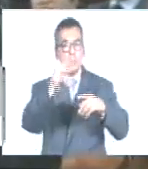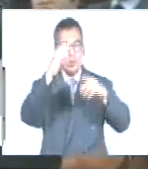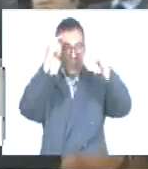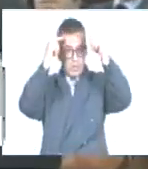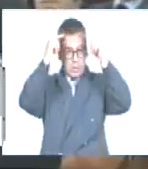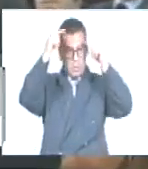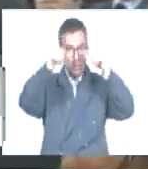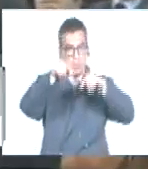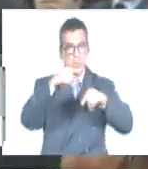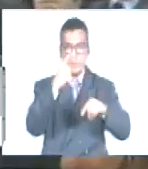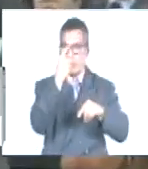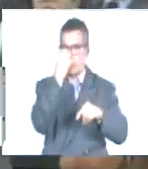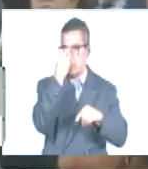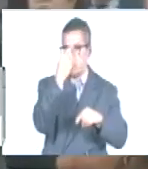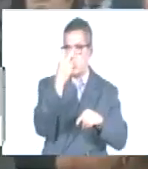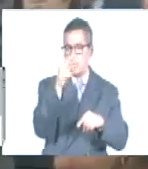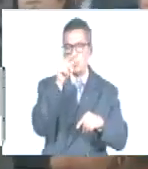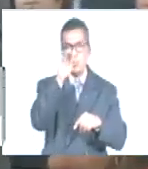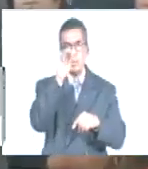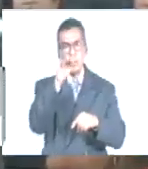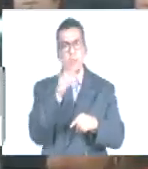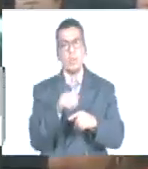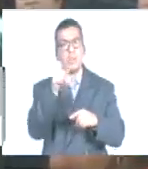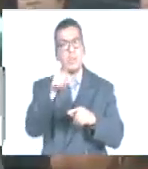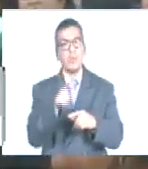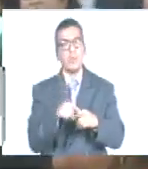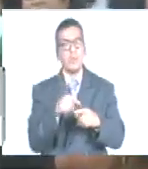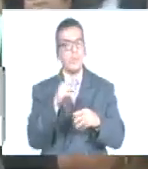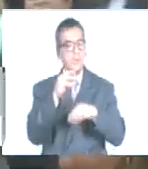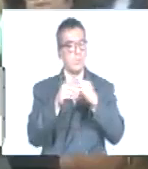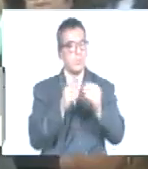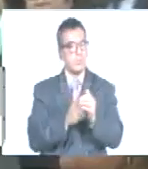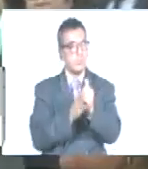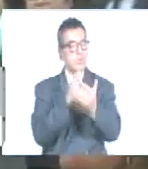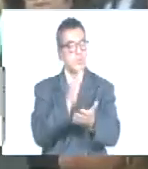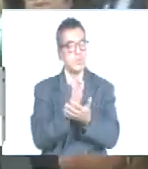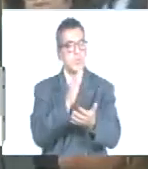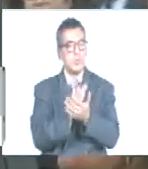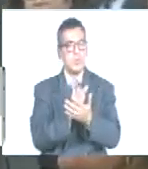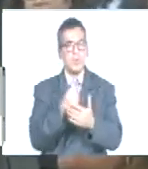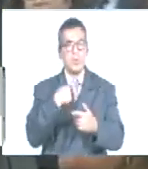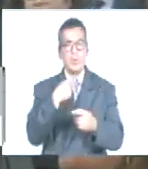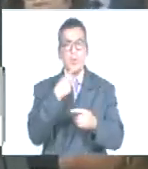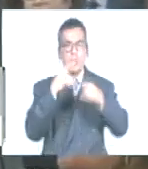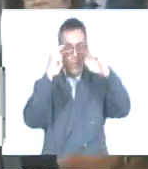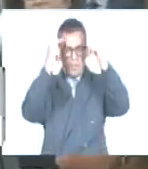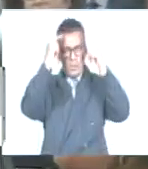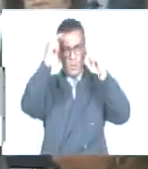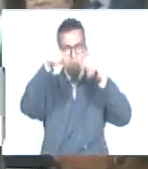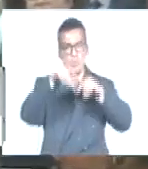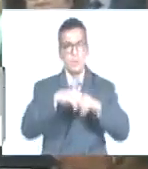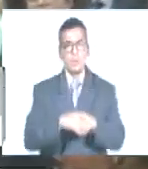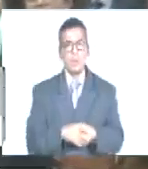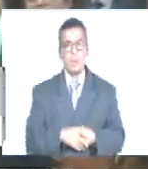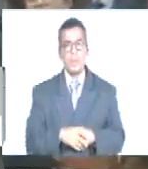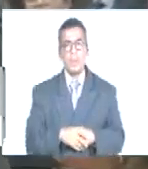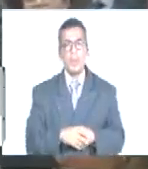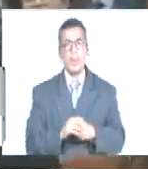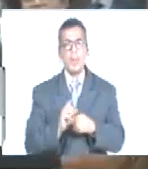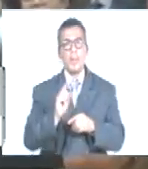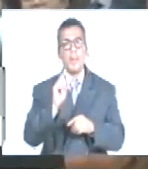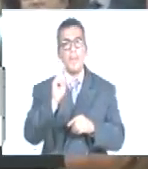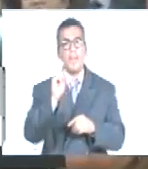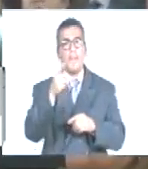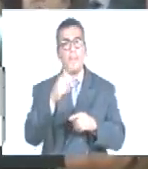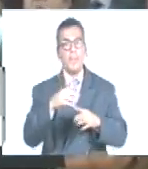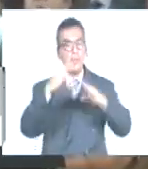Chávez y esa visión multipolar orientada que siempre dio el comandante Chávez bajo los principios